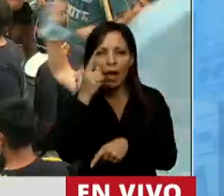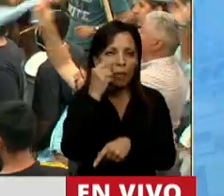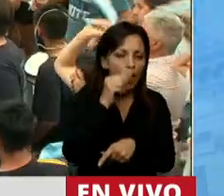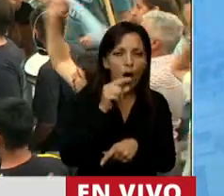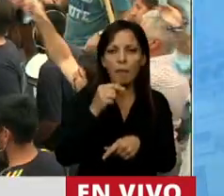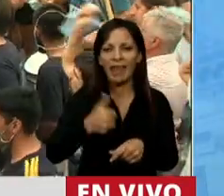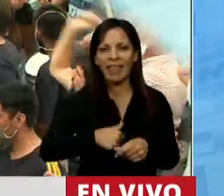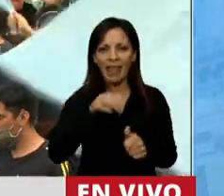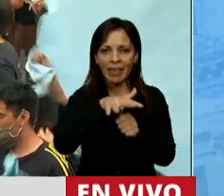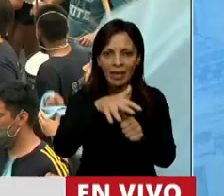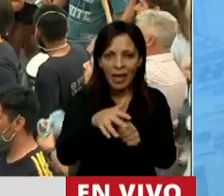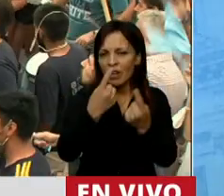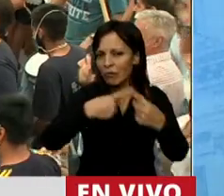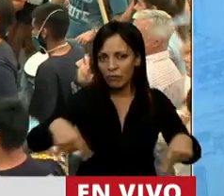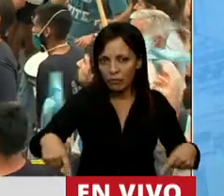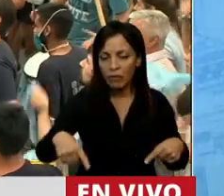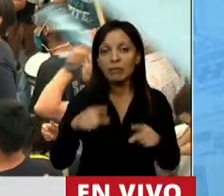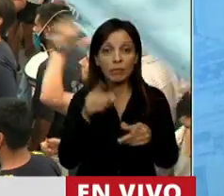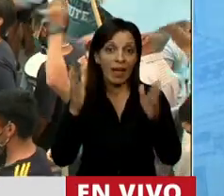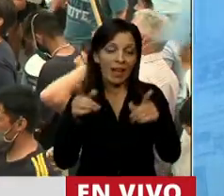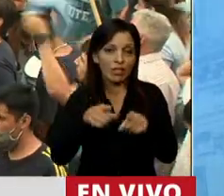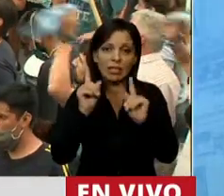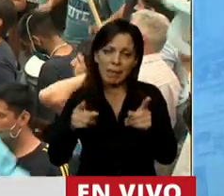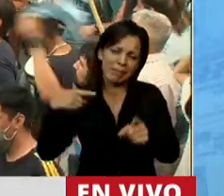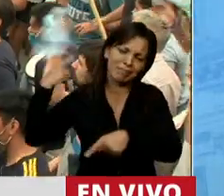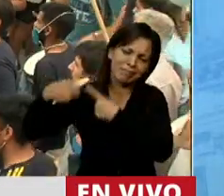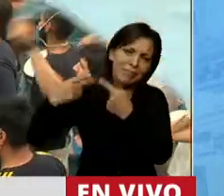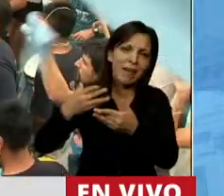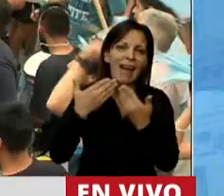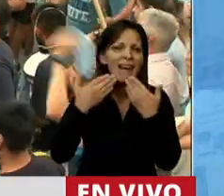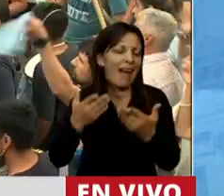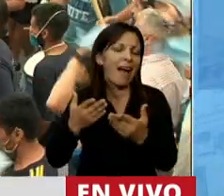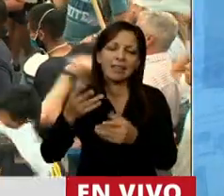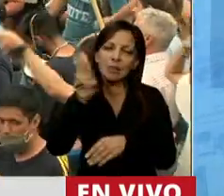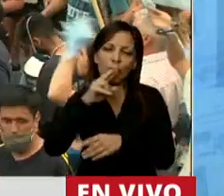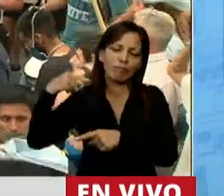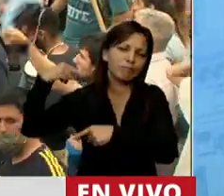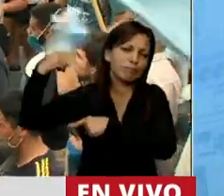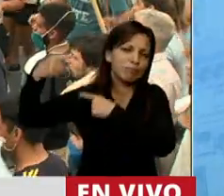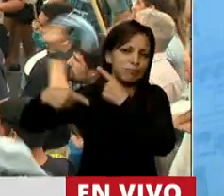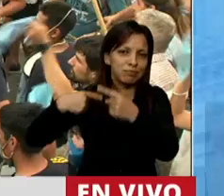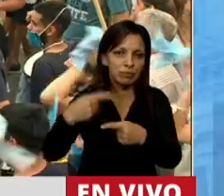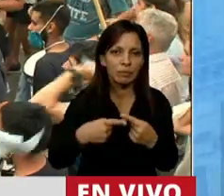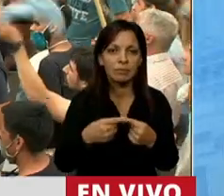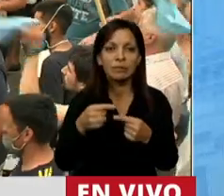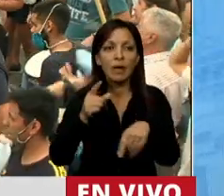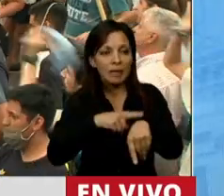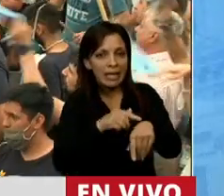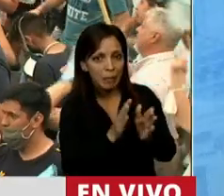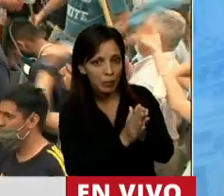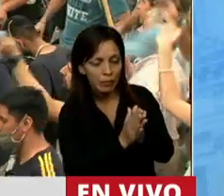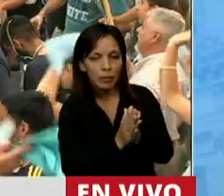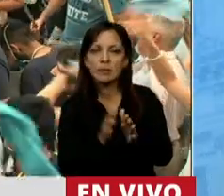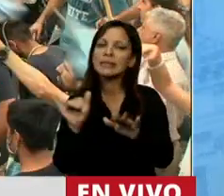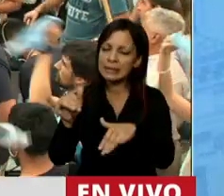de género. Es una generación que además es heredera, obviamente, de las pioneras, de las ancestras. Diputada. Y hoy yo pensaba, estoy cerrando, hoy yo